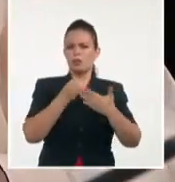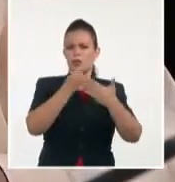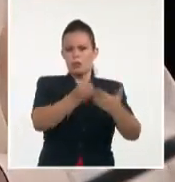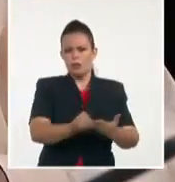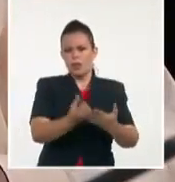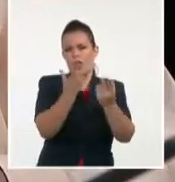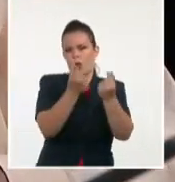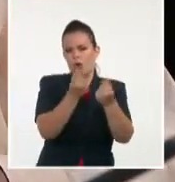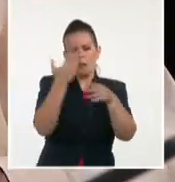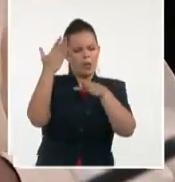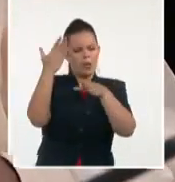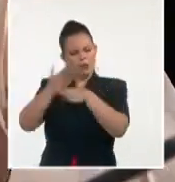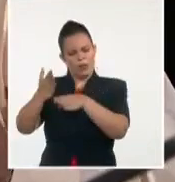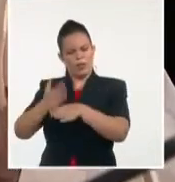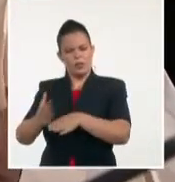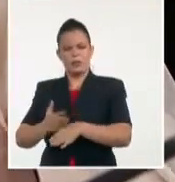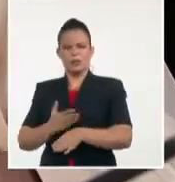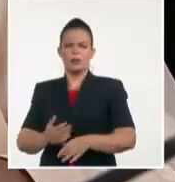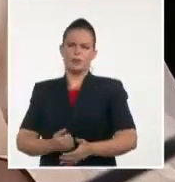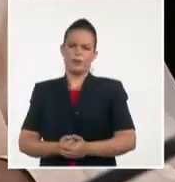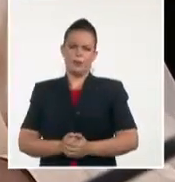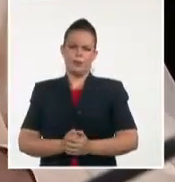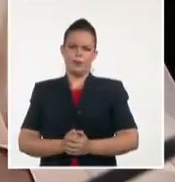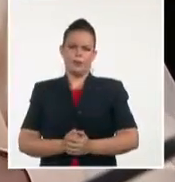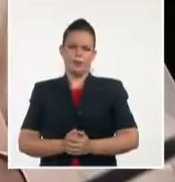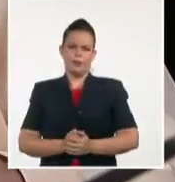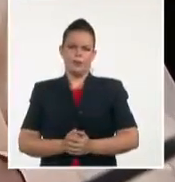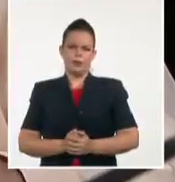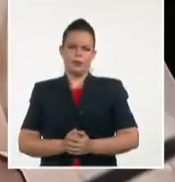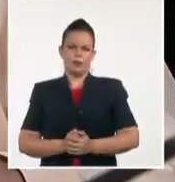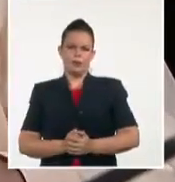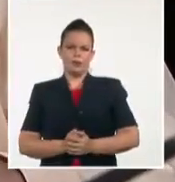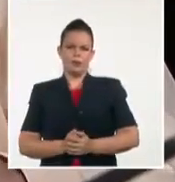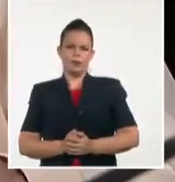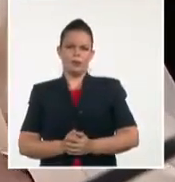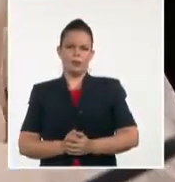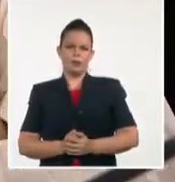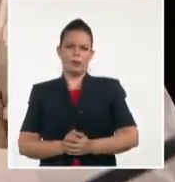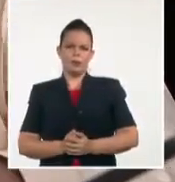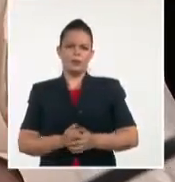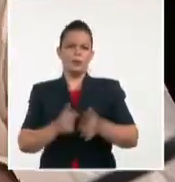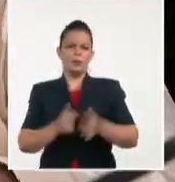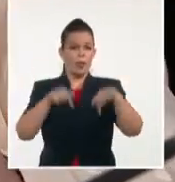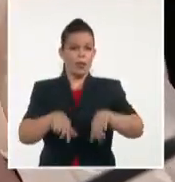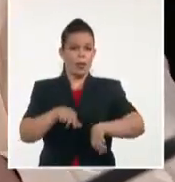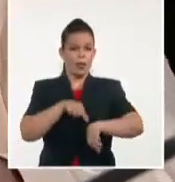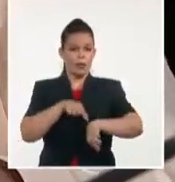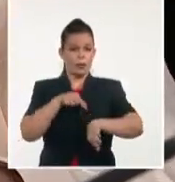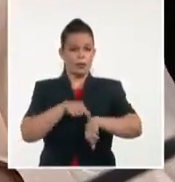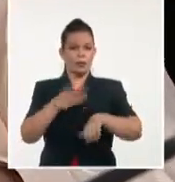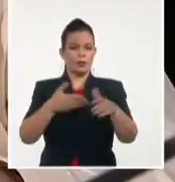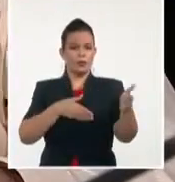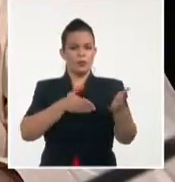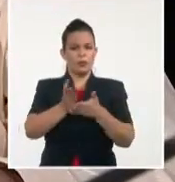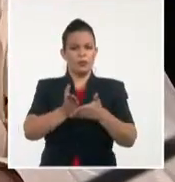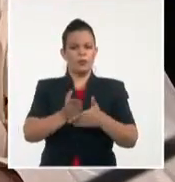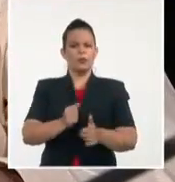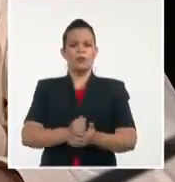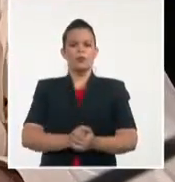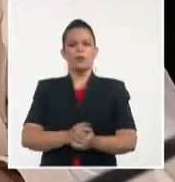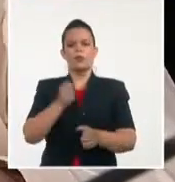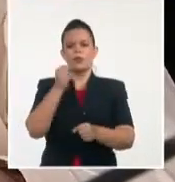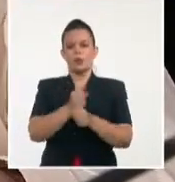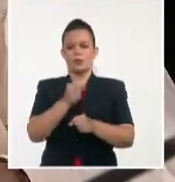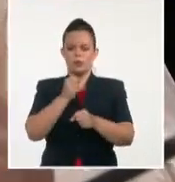sido realmente un logro. Bueno, hemos tenido que trabajar en este momento en la tormenta tropical